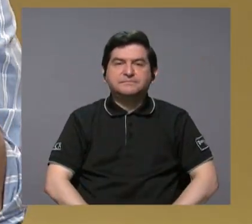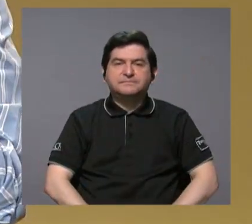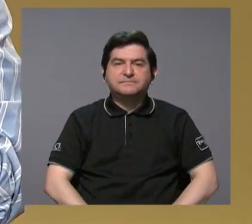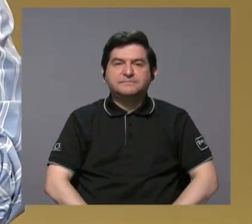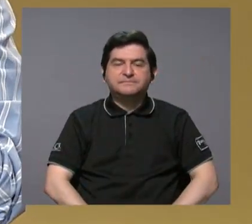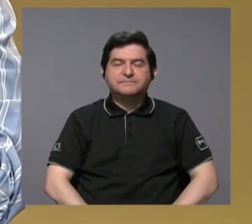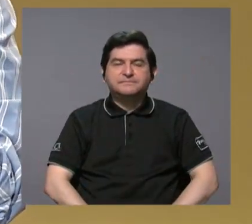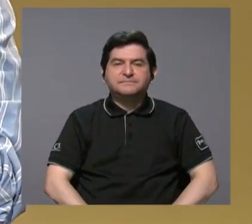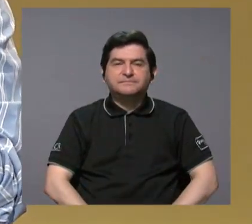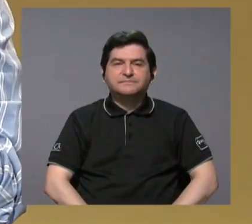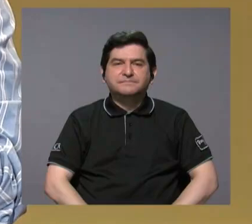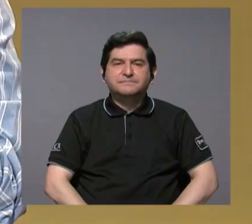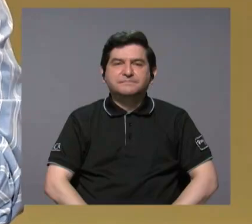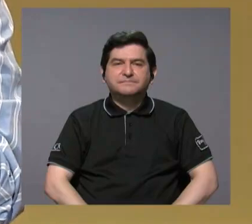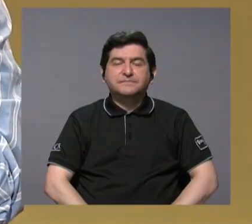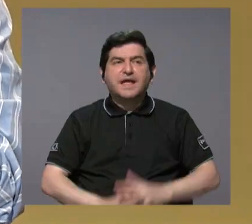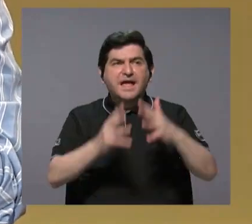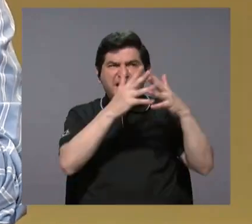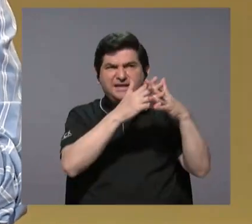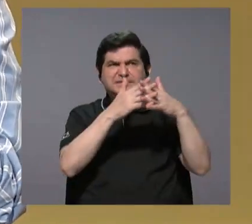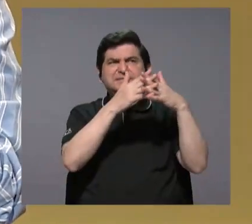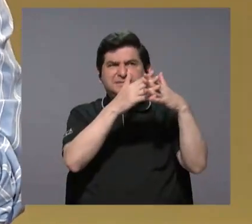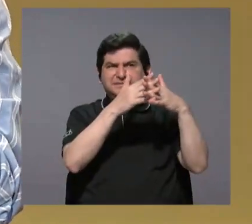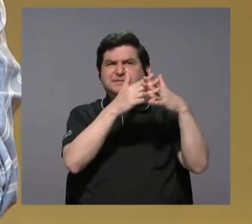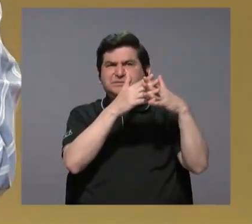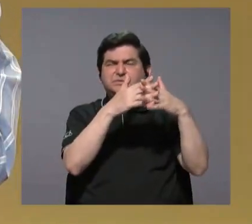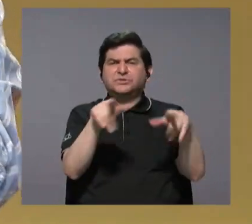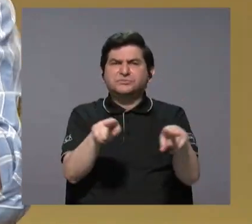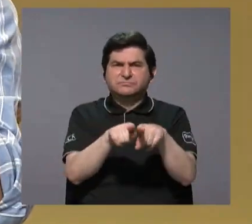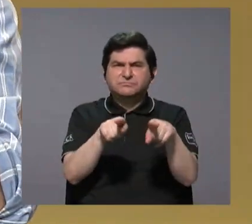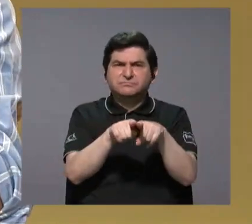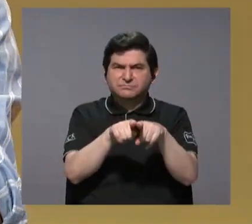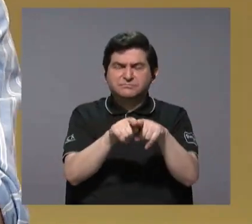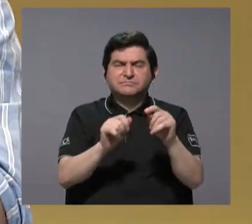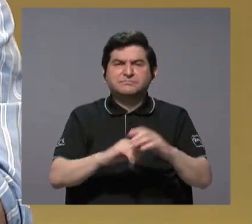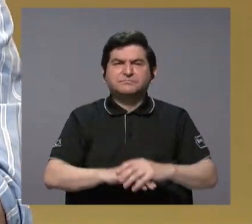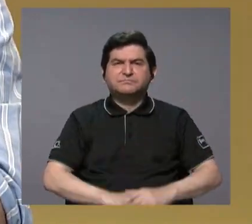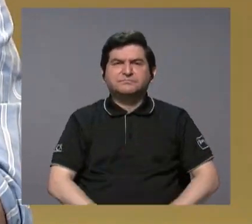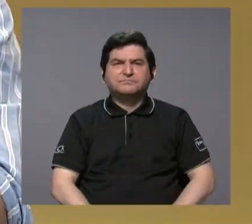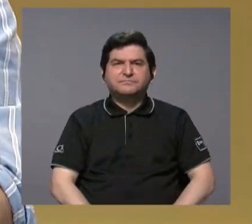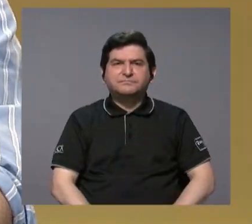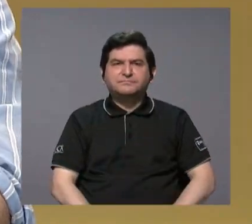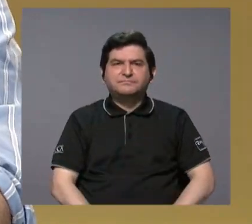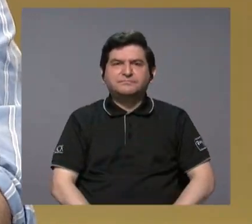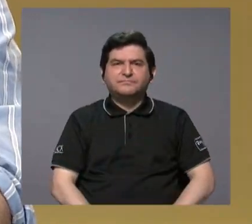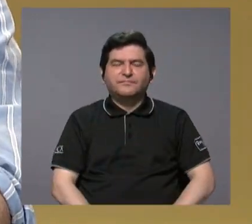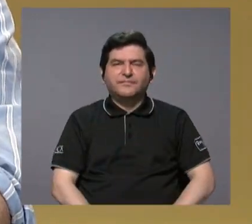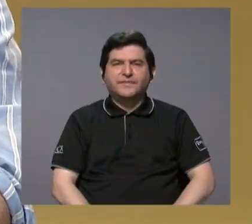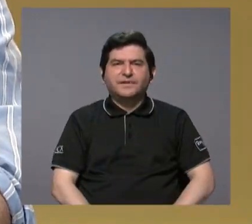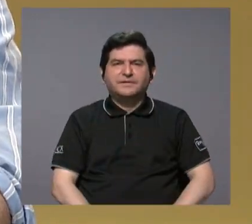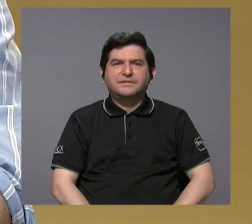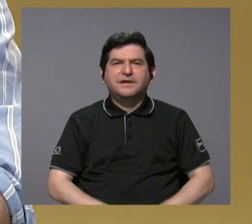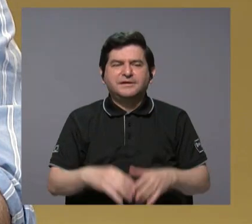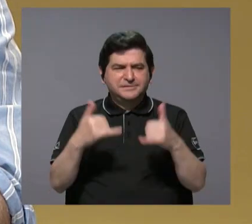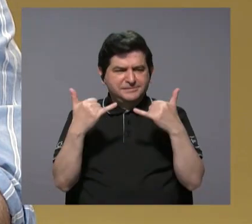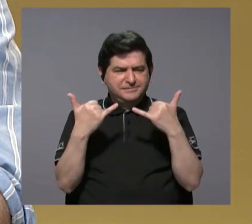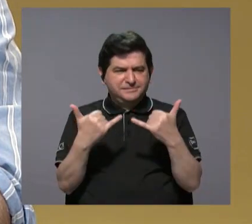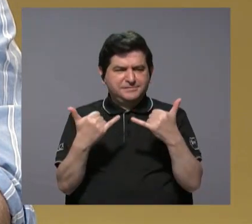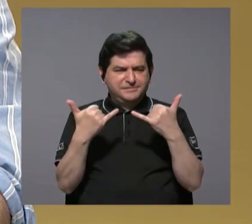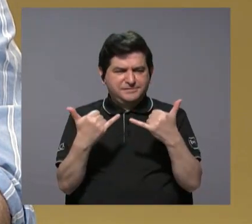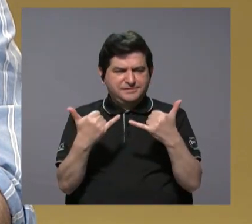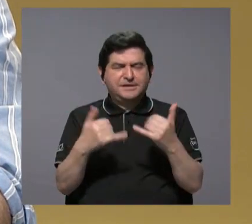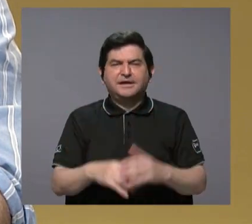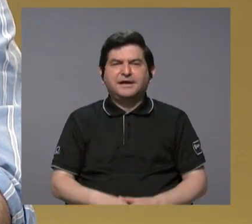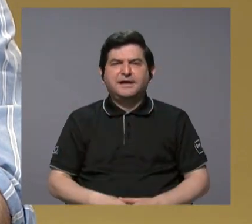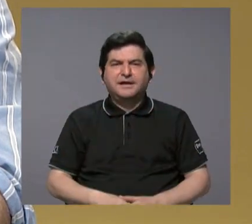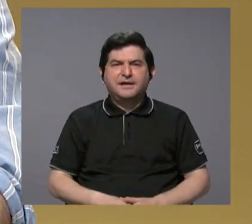autor. Y en Estados Unidos incluso también han ido y